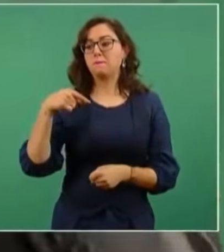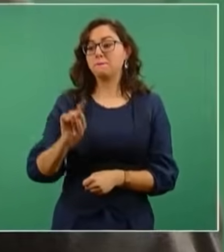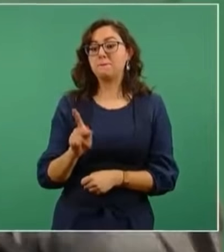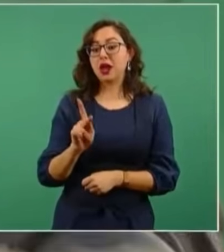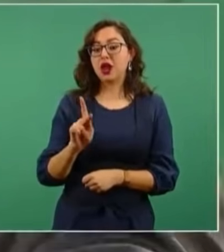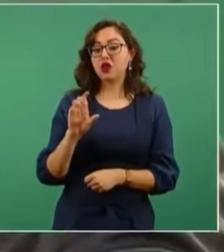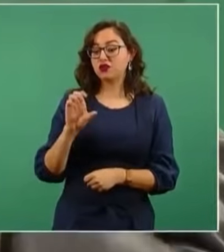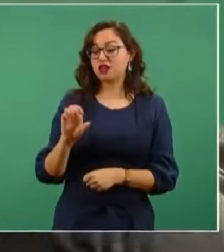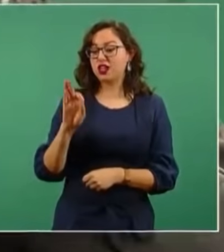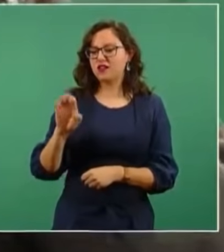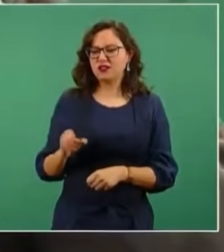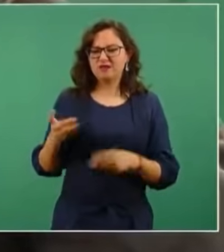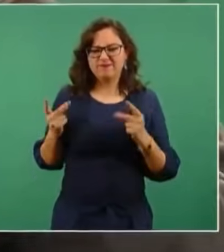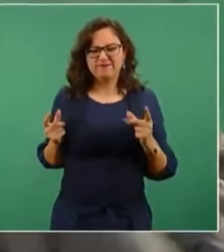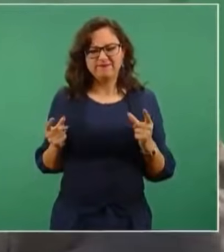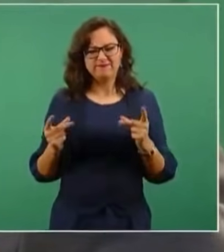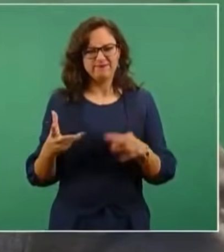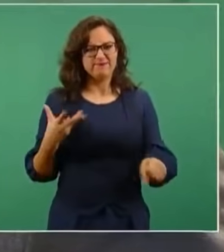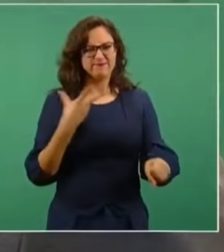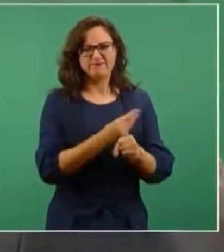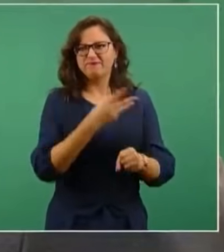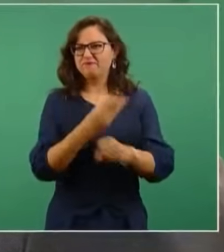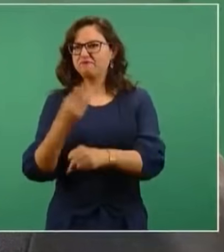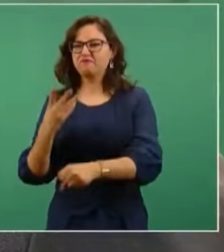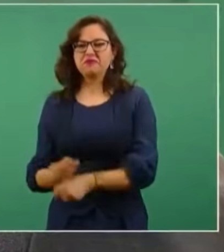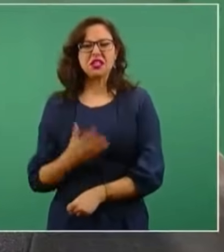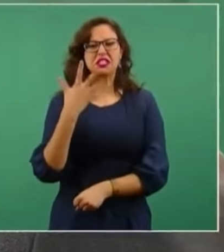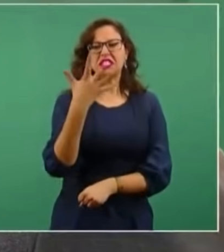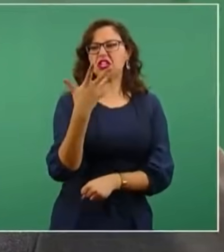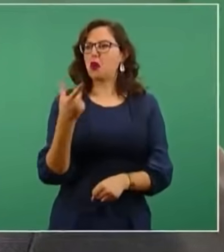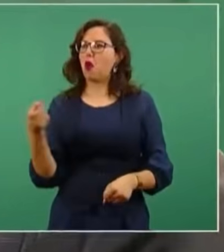con nuestros trabajadores, los trabajadores